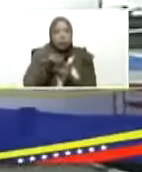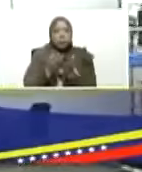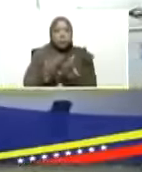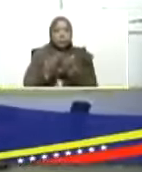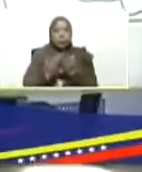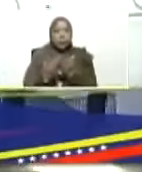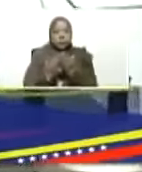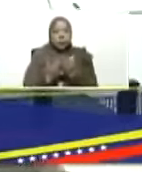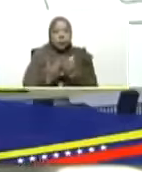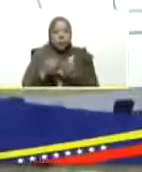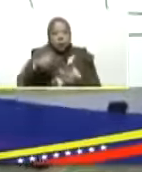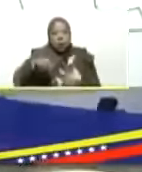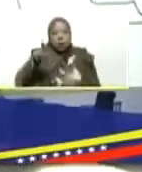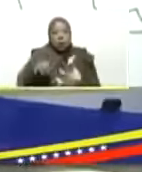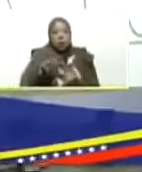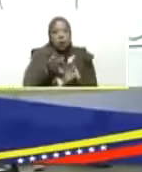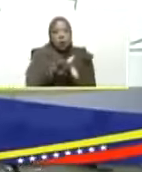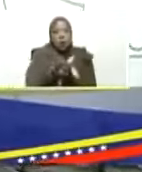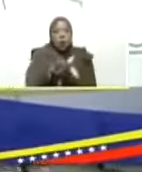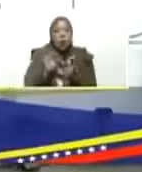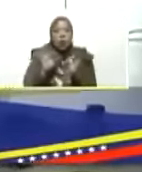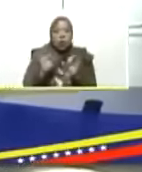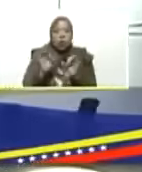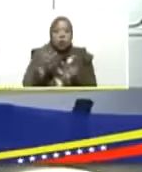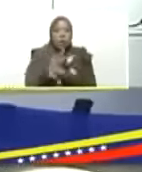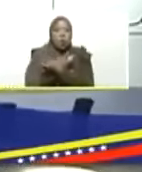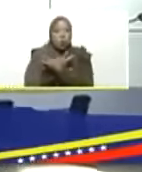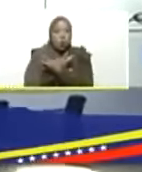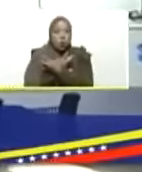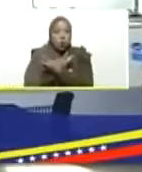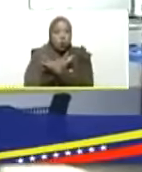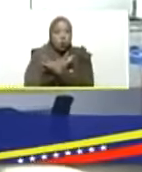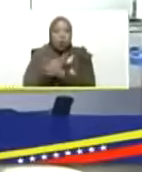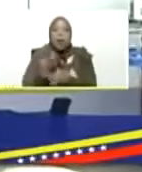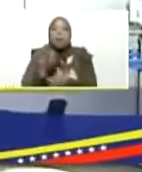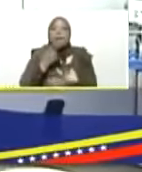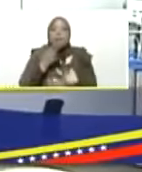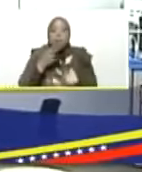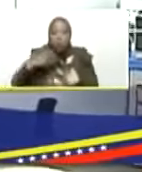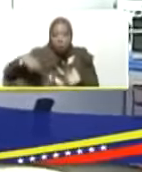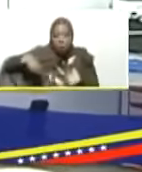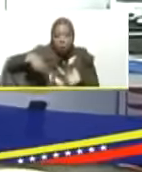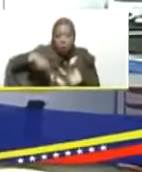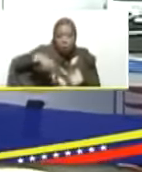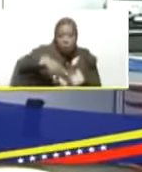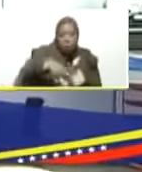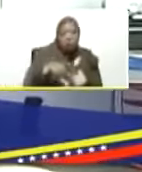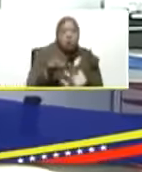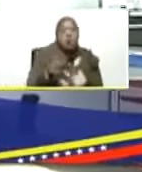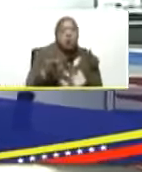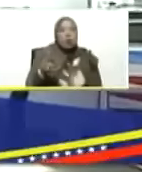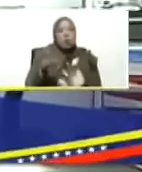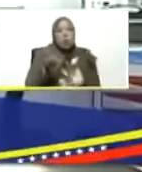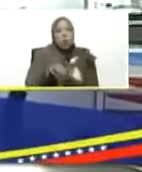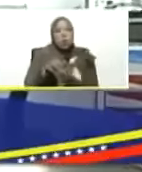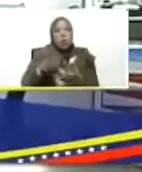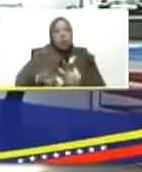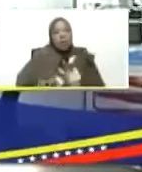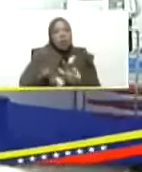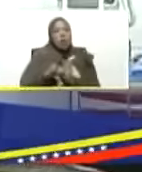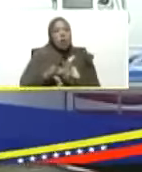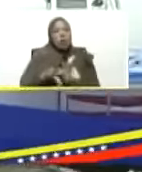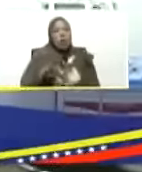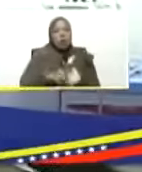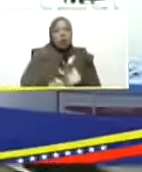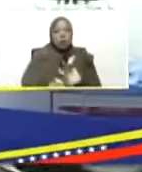estudiaste? Aquí también en Margarita. Soy especialista en traumatología y ortopedia. ¿Traumatología y ortopedia? ¿Qué parte de Margarita eres?